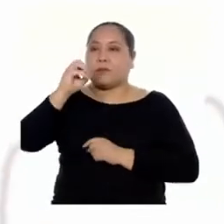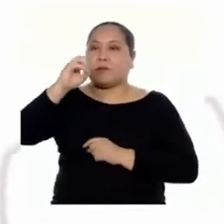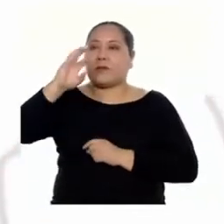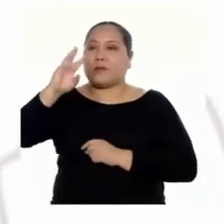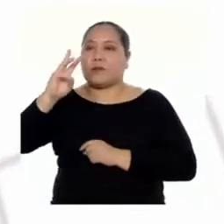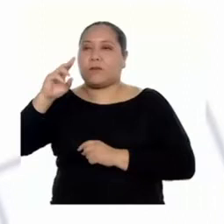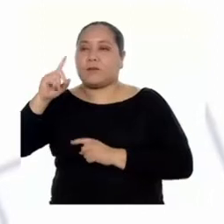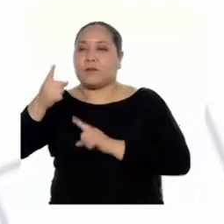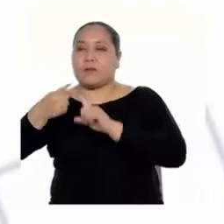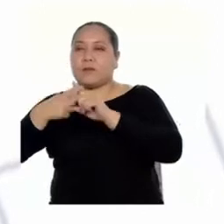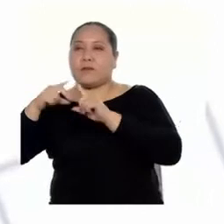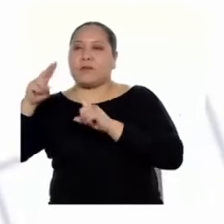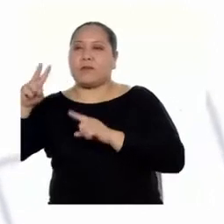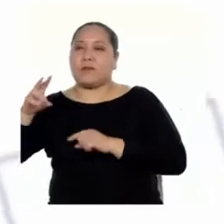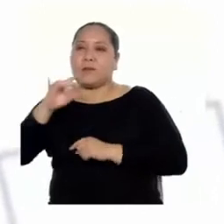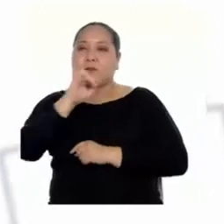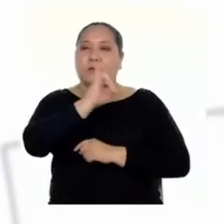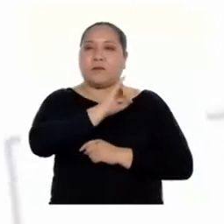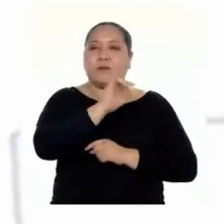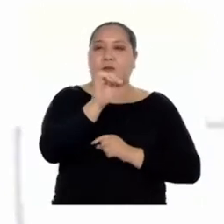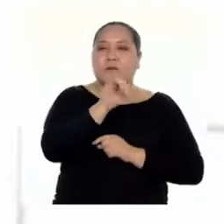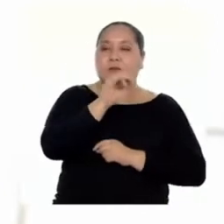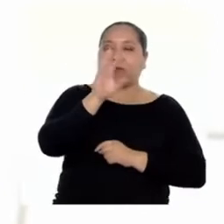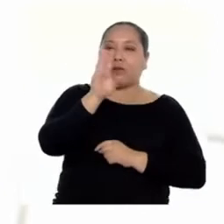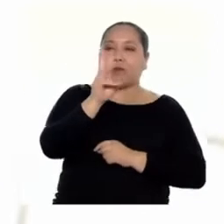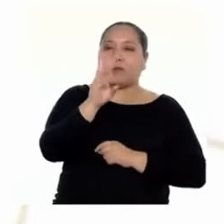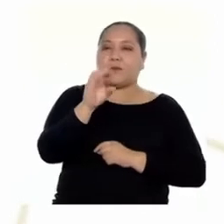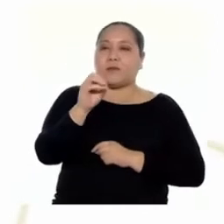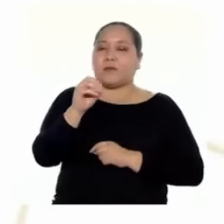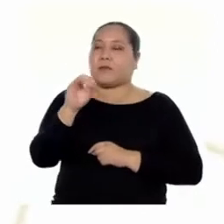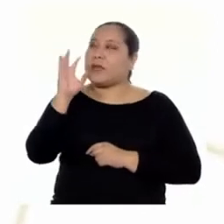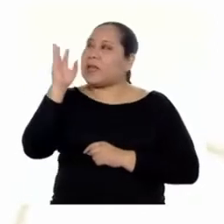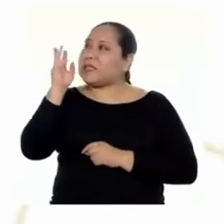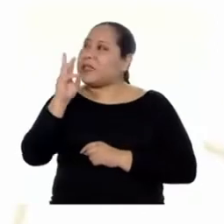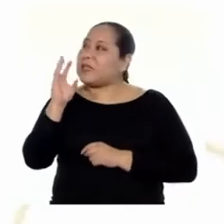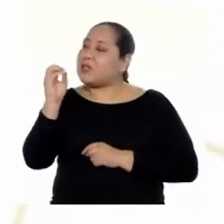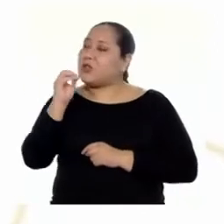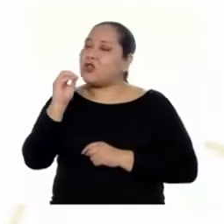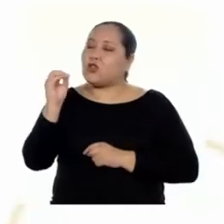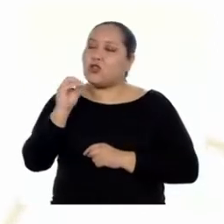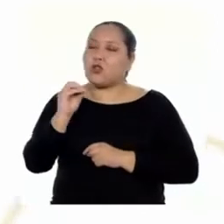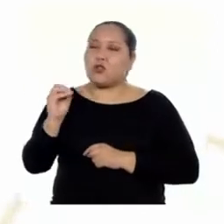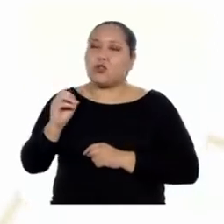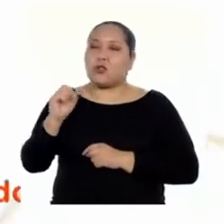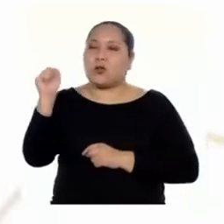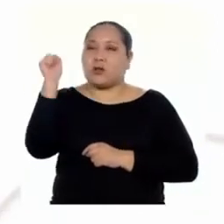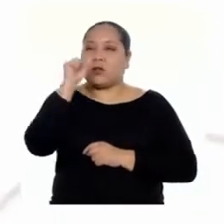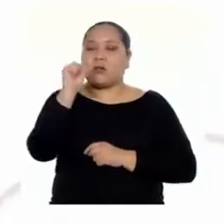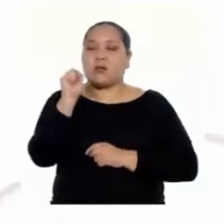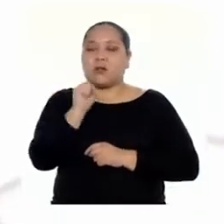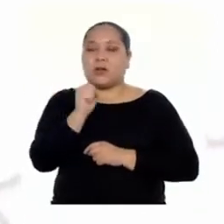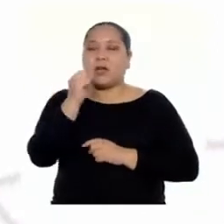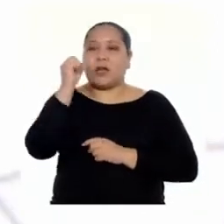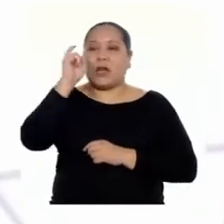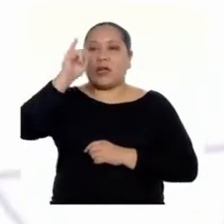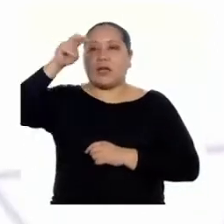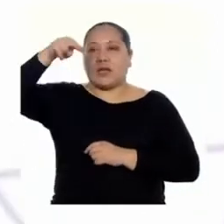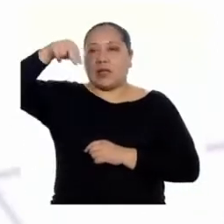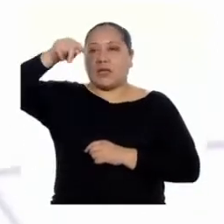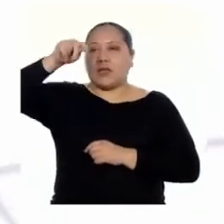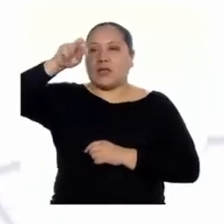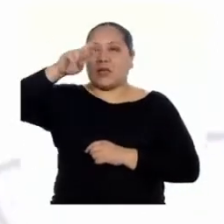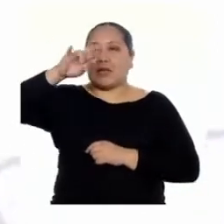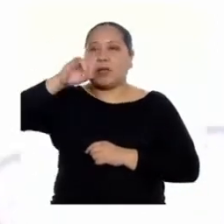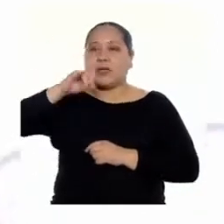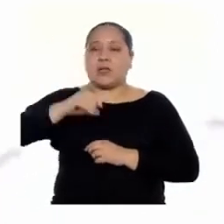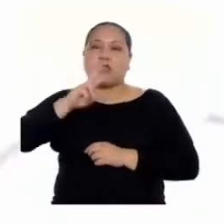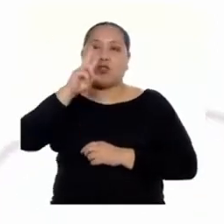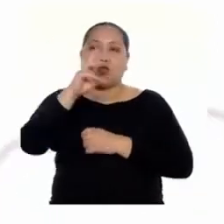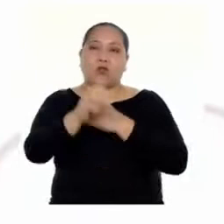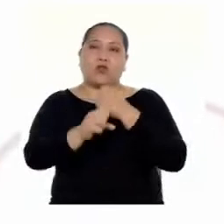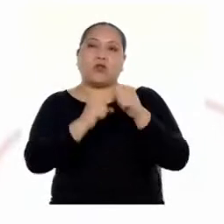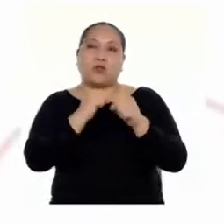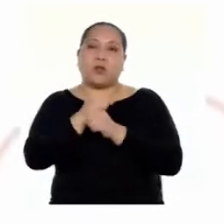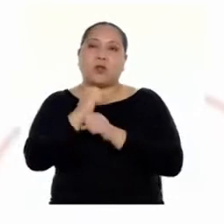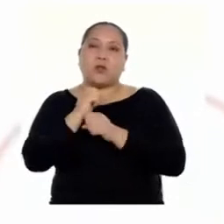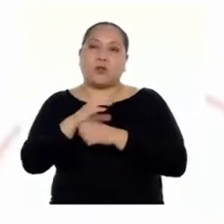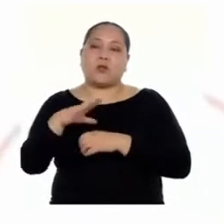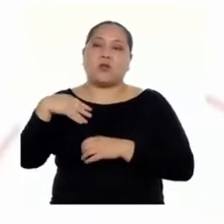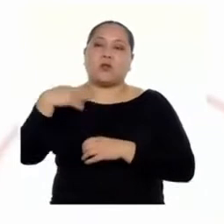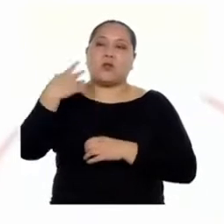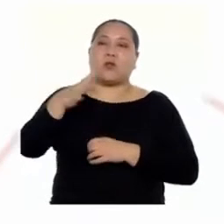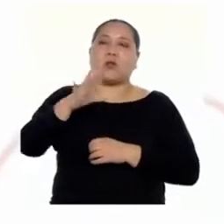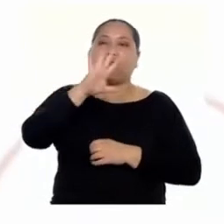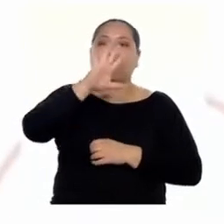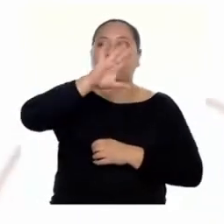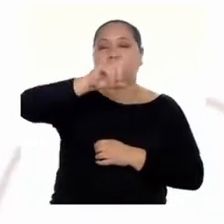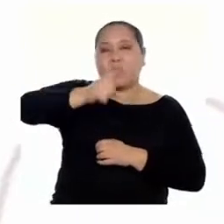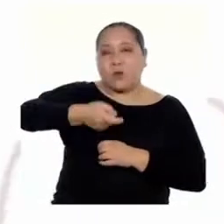I igual a 600, por lo que serían 600 soles de interés. Entonces, al finalizar los 2 años, estaría devolviendo